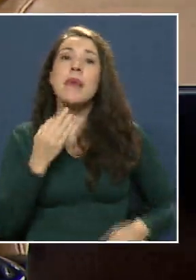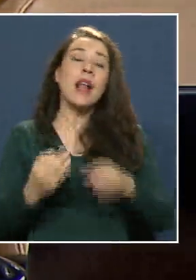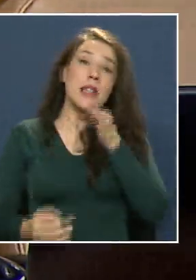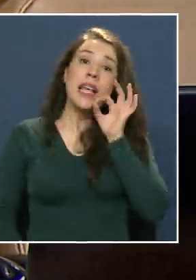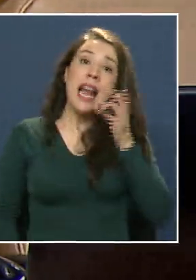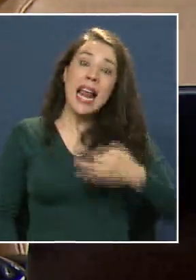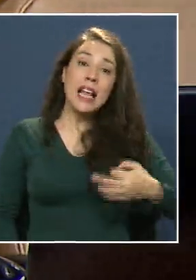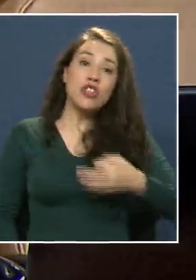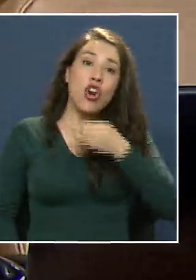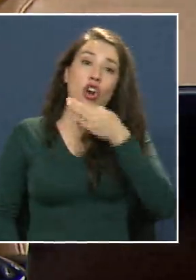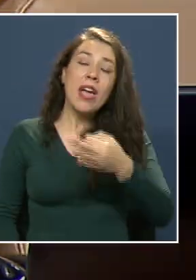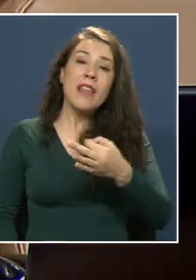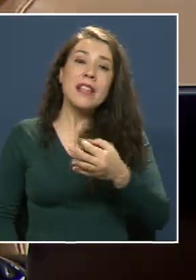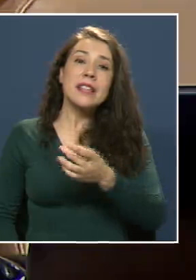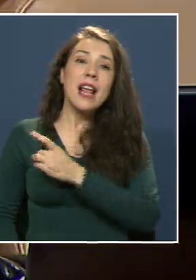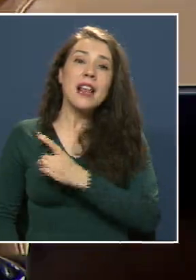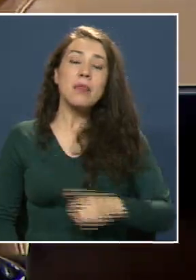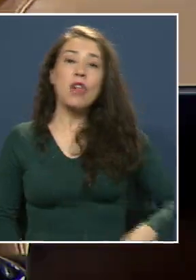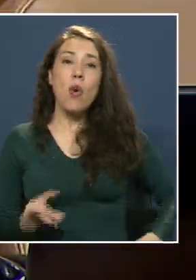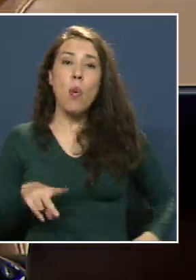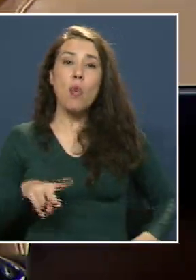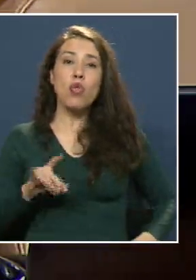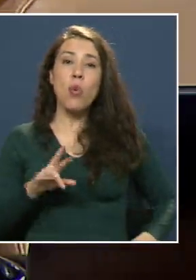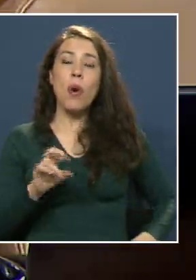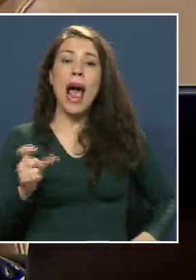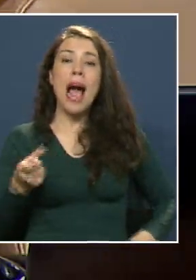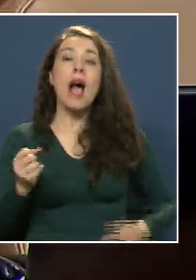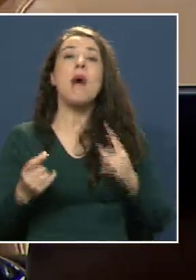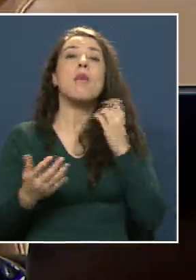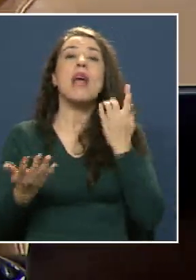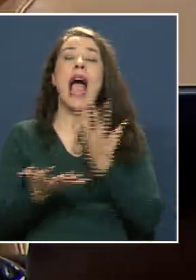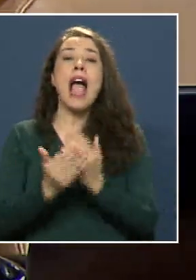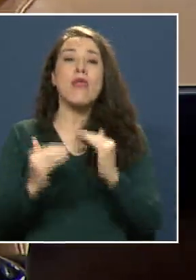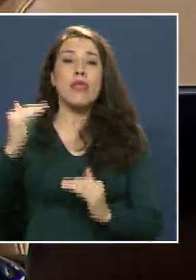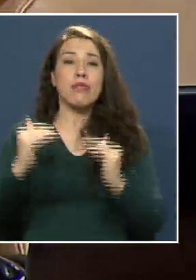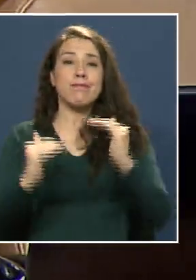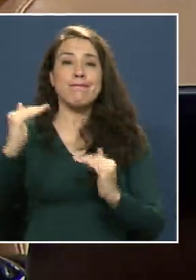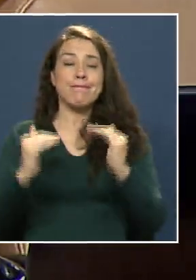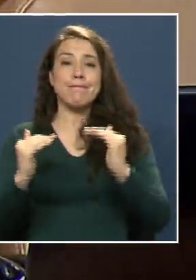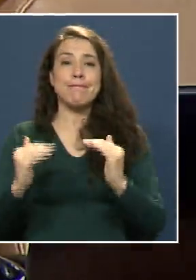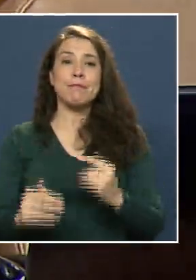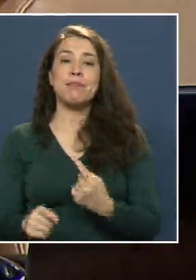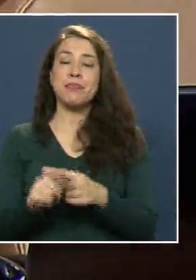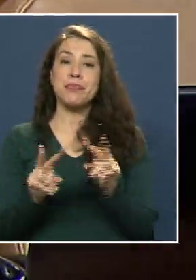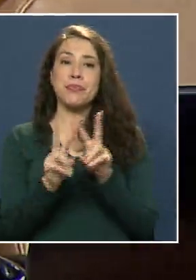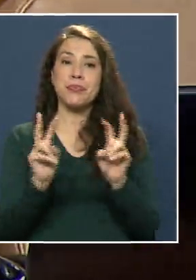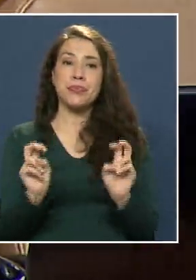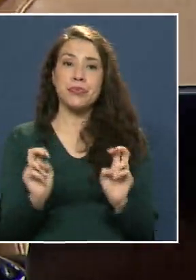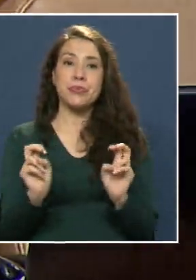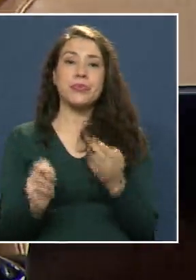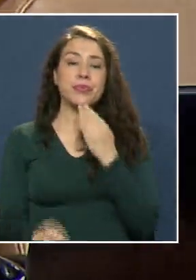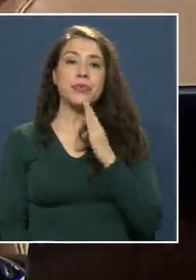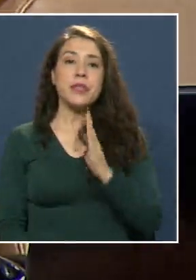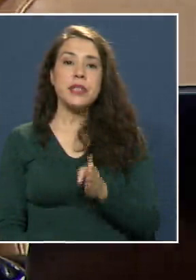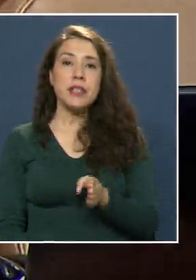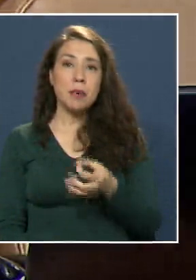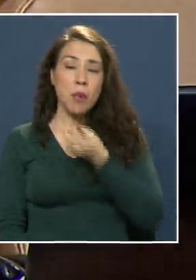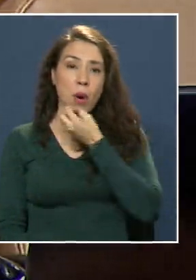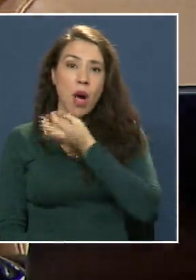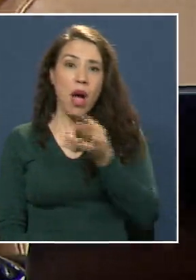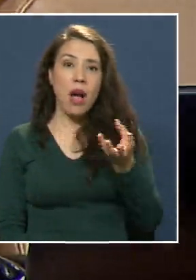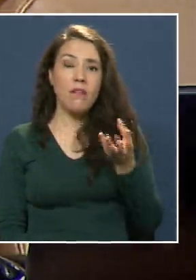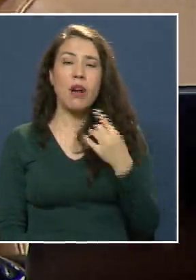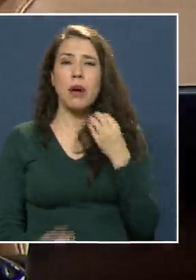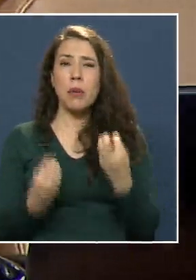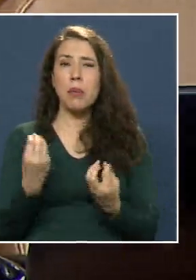diputado Andurraga en cuanto aquí se produce de repente un desequilibrio. Presidente, hay otro tema que tenemos el deber de poner a colación.